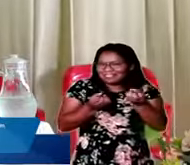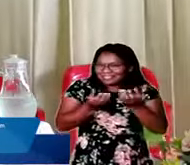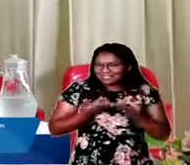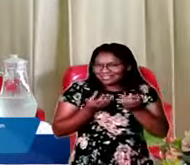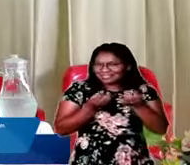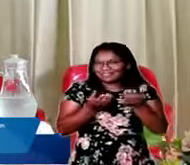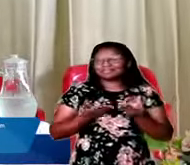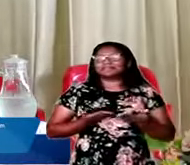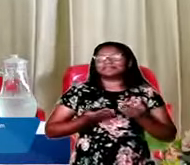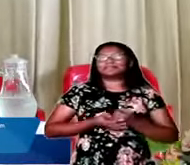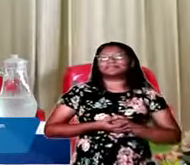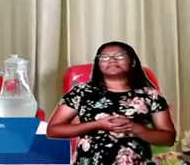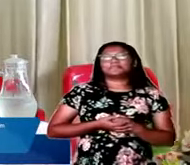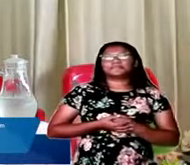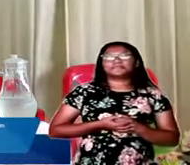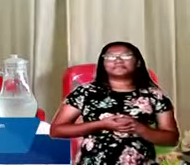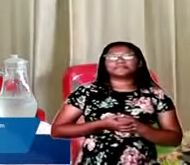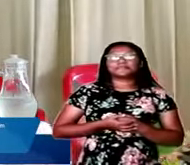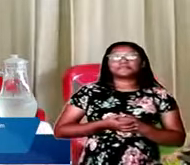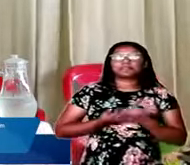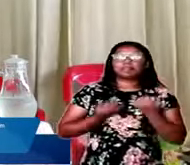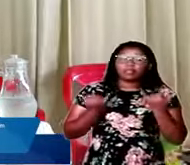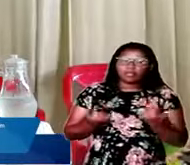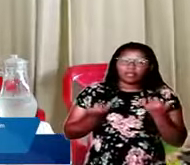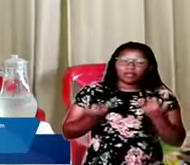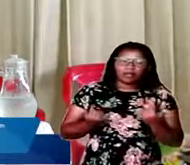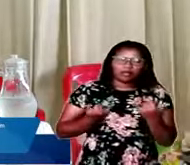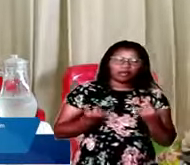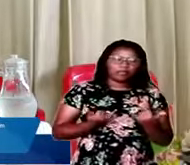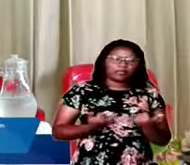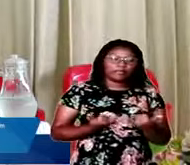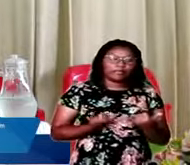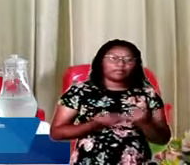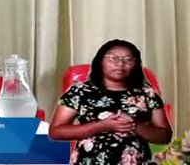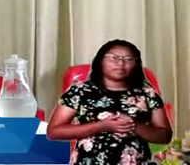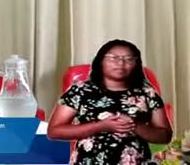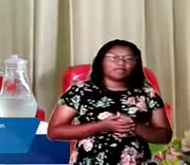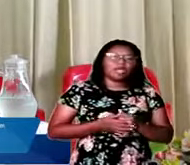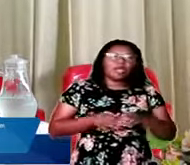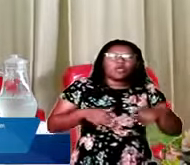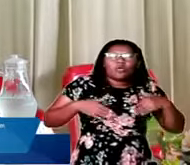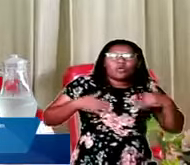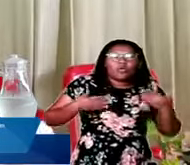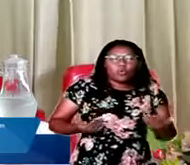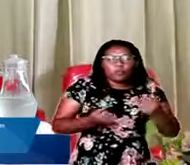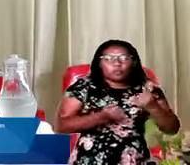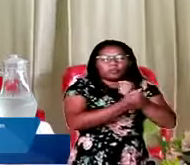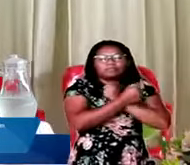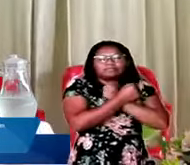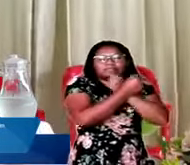Ahora, ¿cuál es la medida con que debemos amar al prójimo?